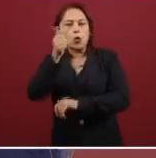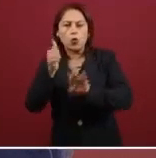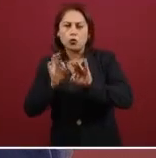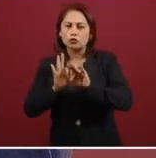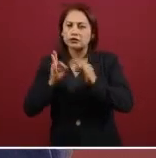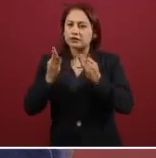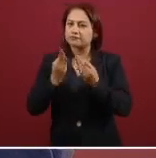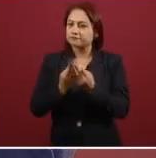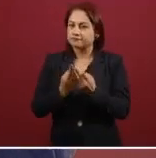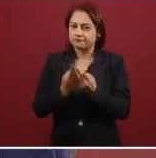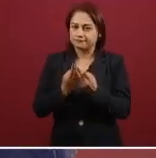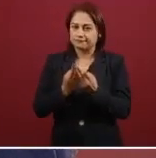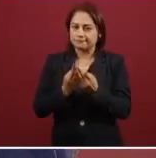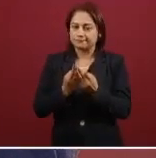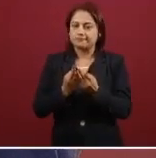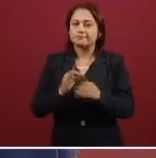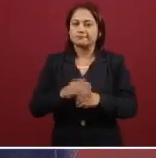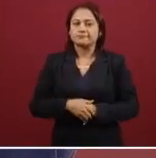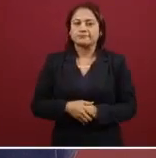ver